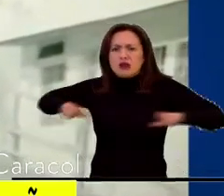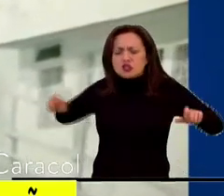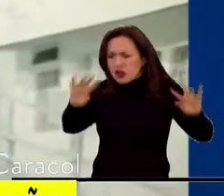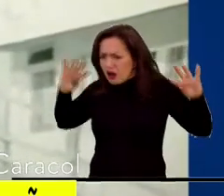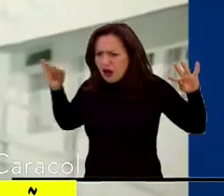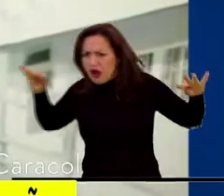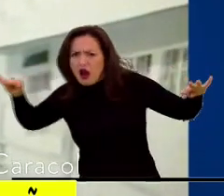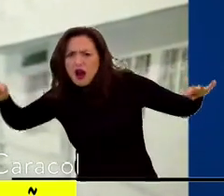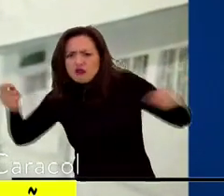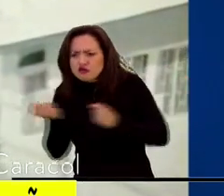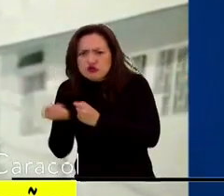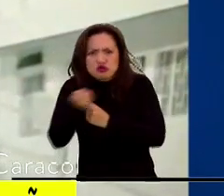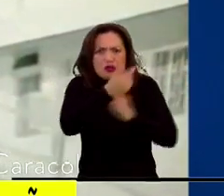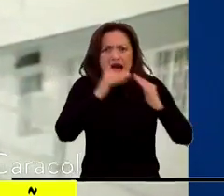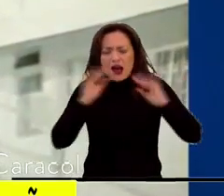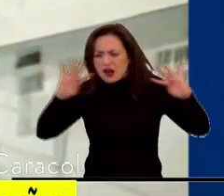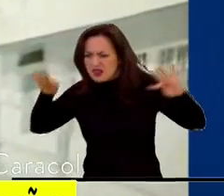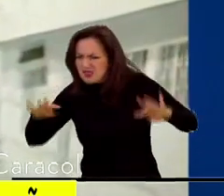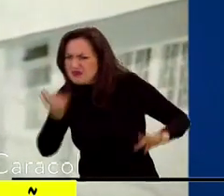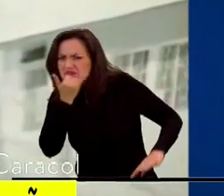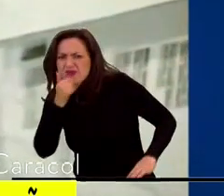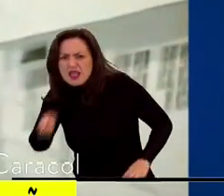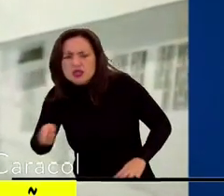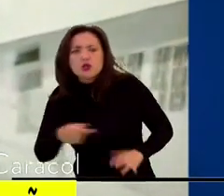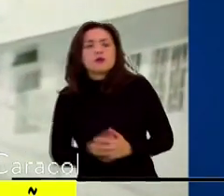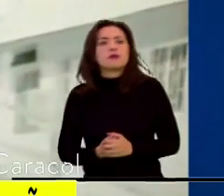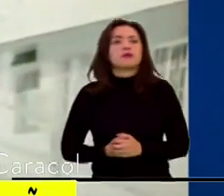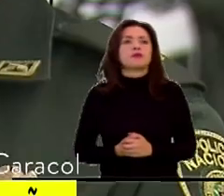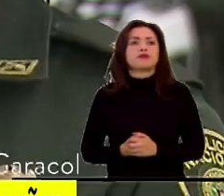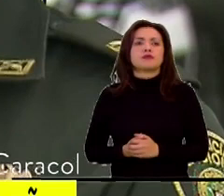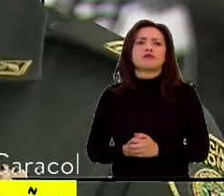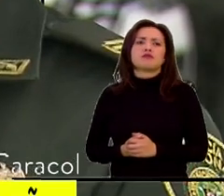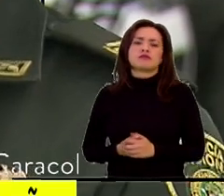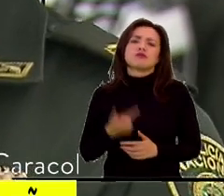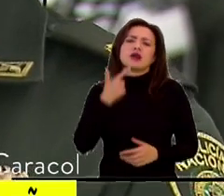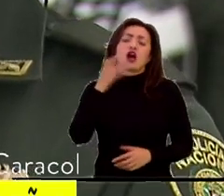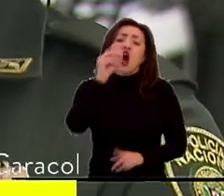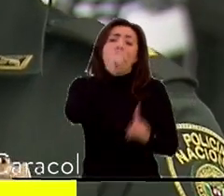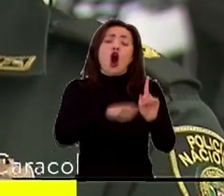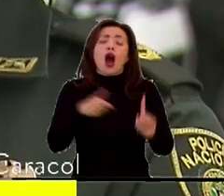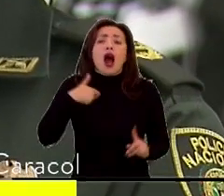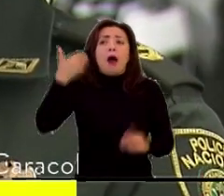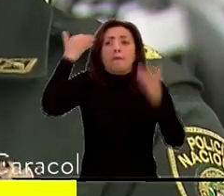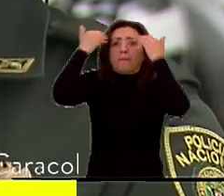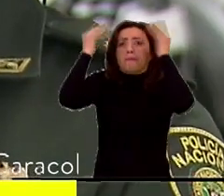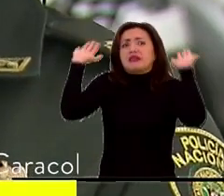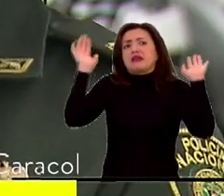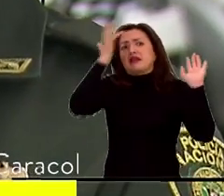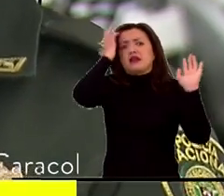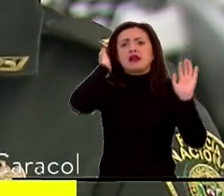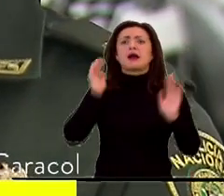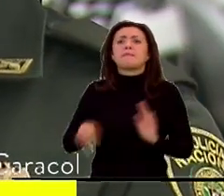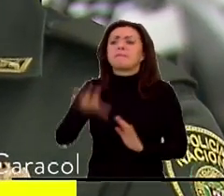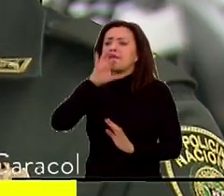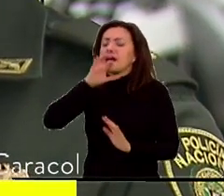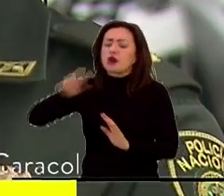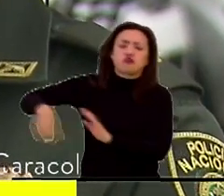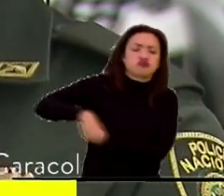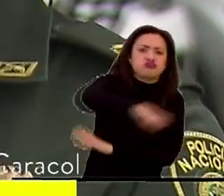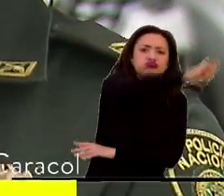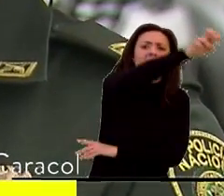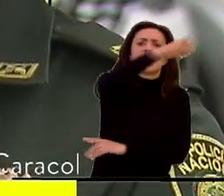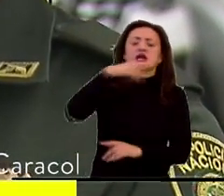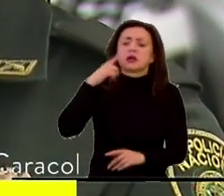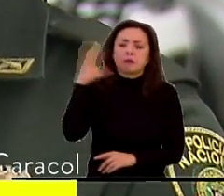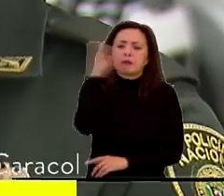de sus casas a ver qué sucedía. Efectivamente, él manifiesta que no tenía conocimiento, que el perro pues se le había salido